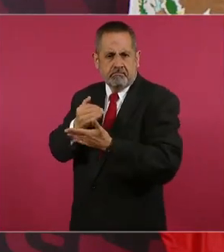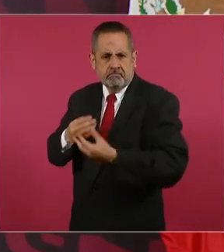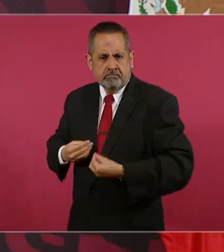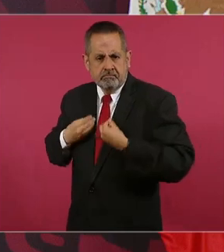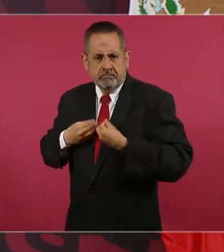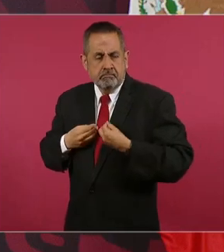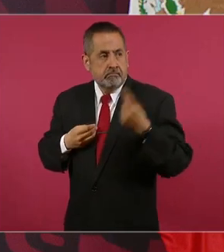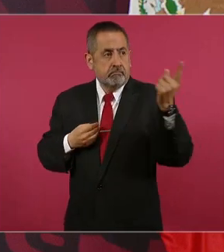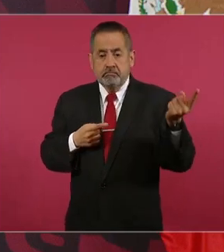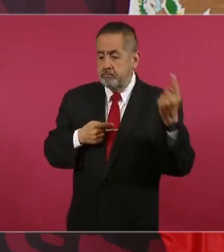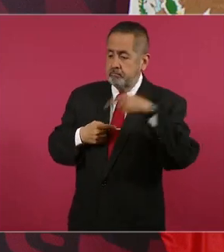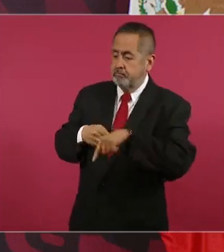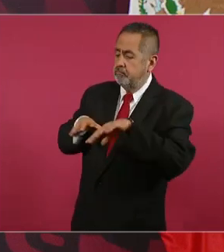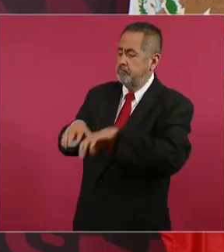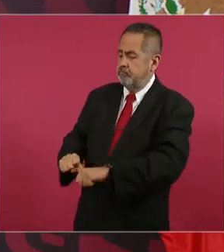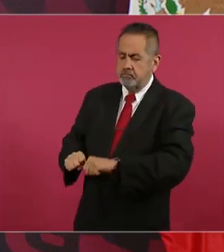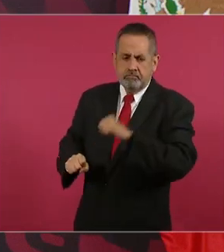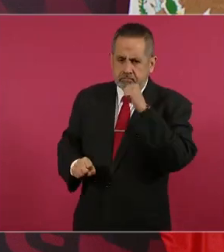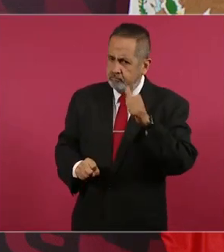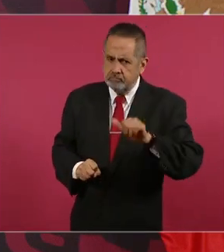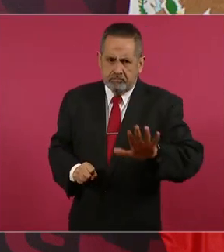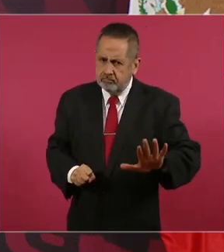no somos una colonia.